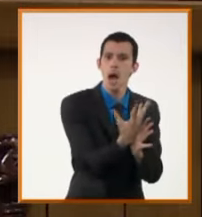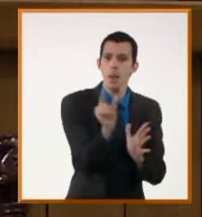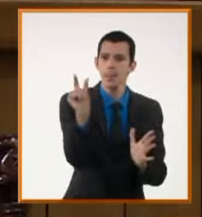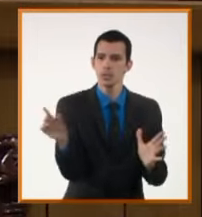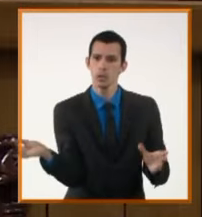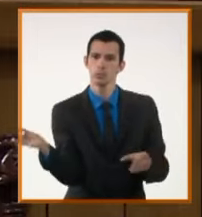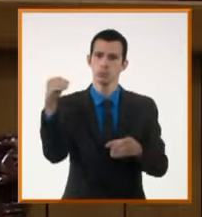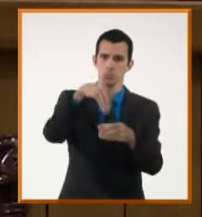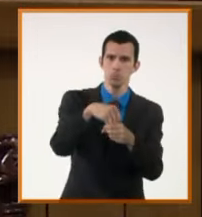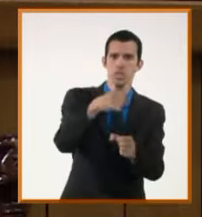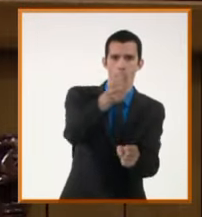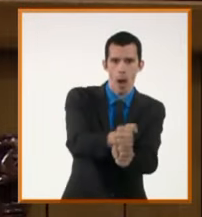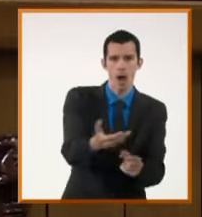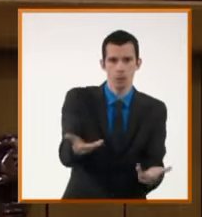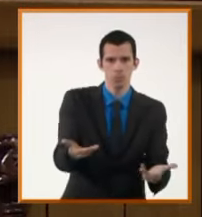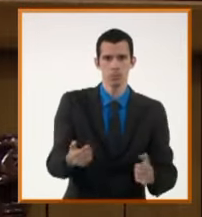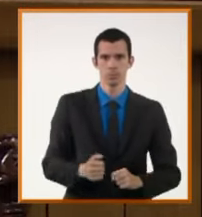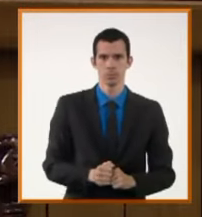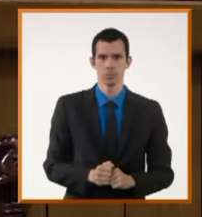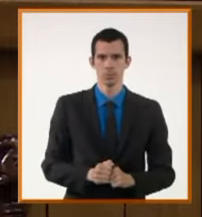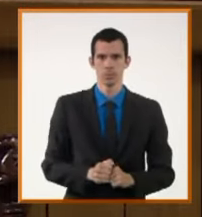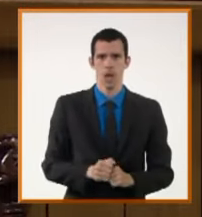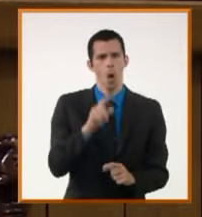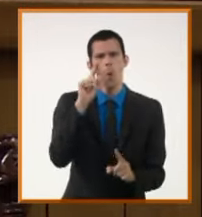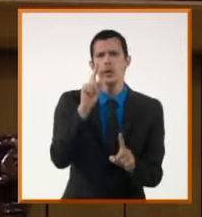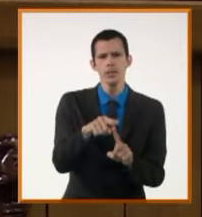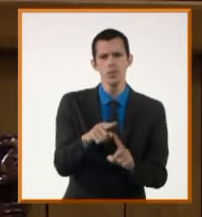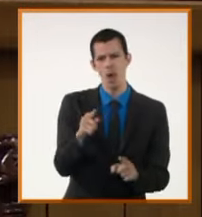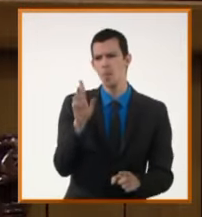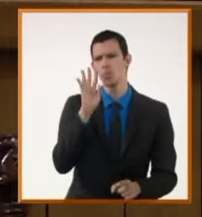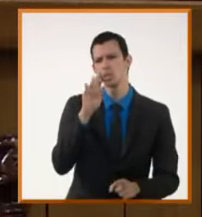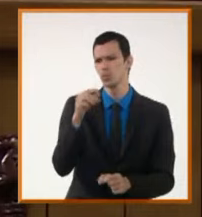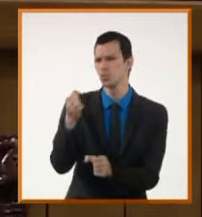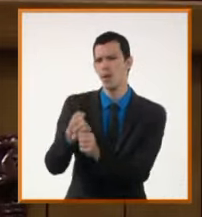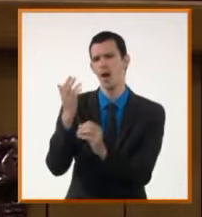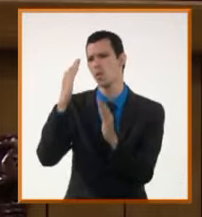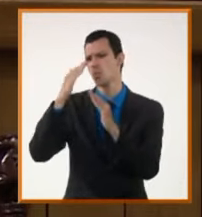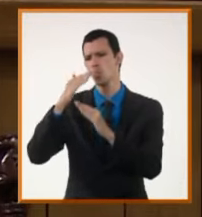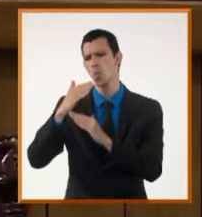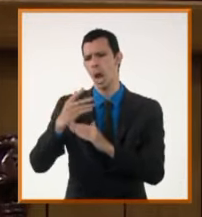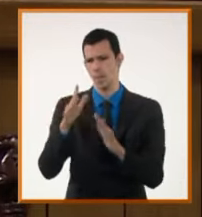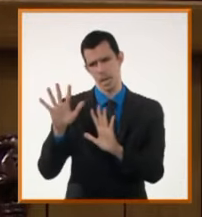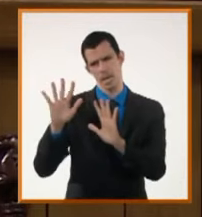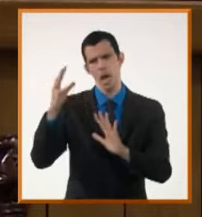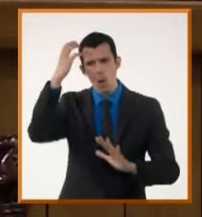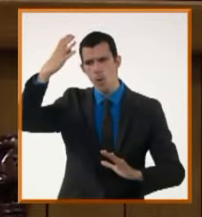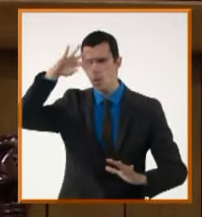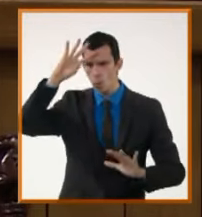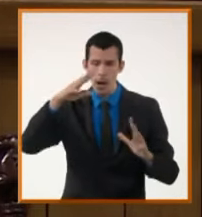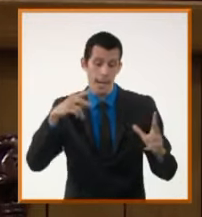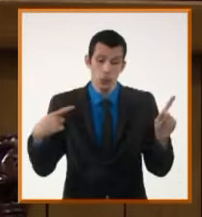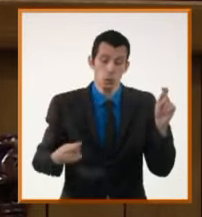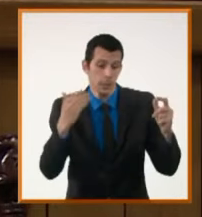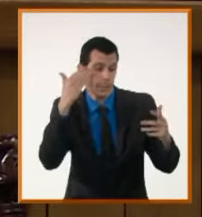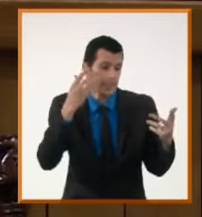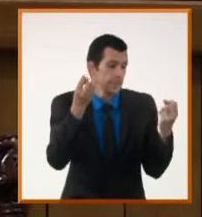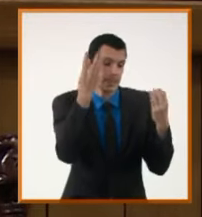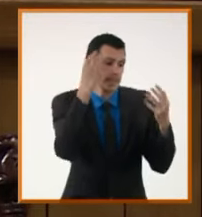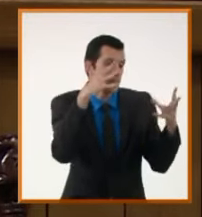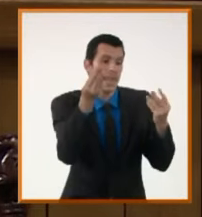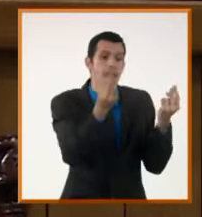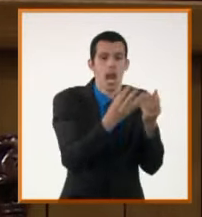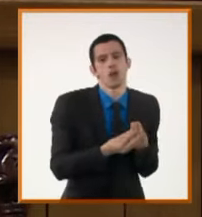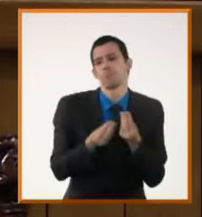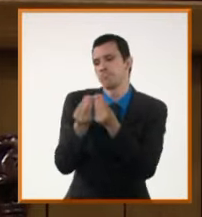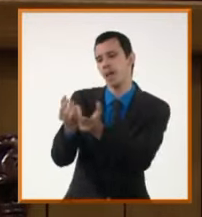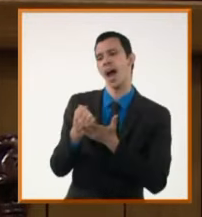es darle dinero, aunque hay que darle dinero y le daremos dinero a todos aquellos vulnerables que lo necesiten. Lo primero es insertarlo en la